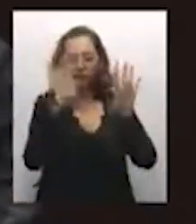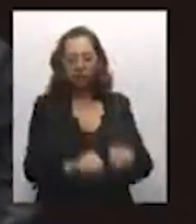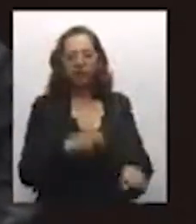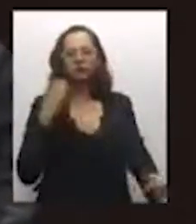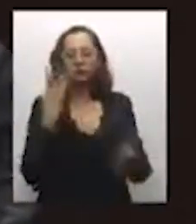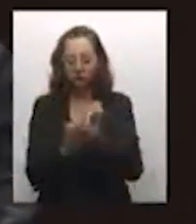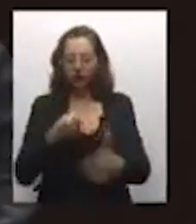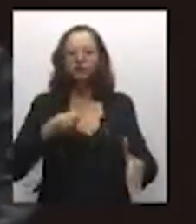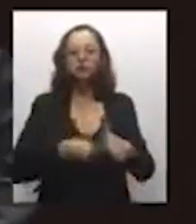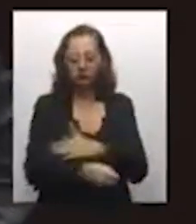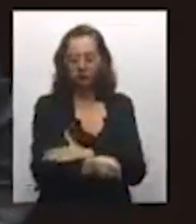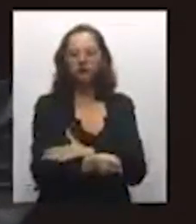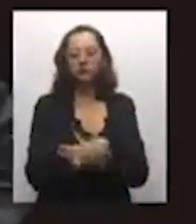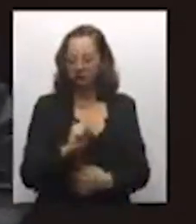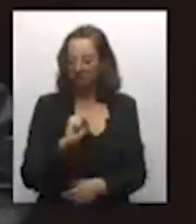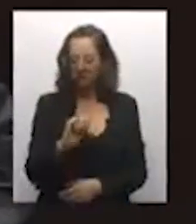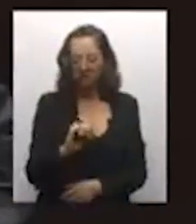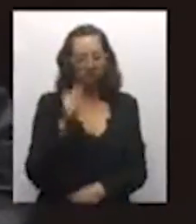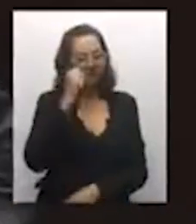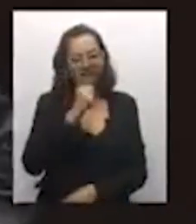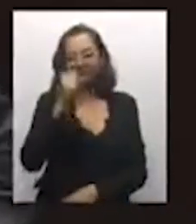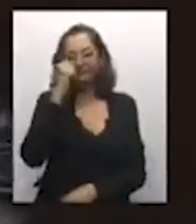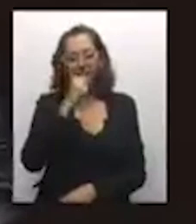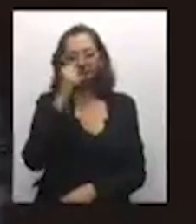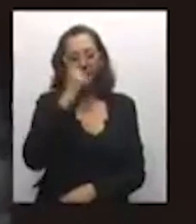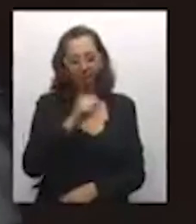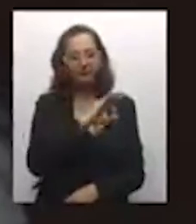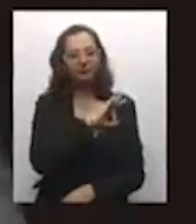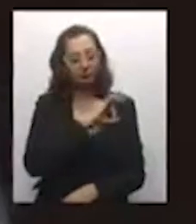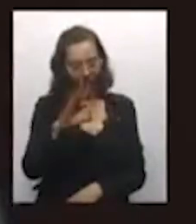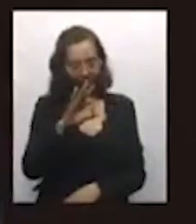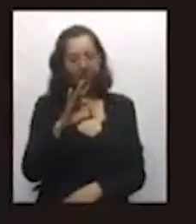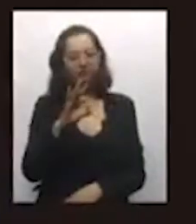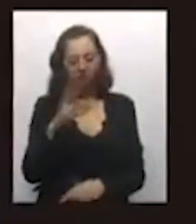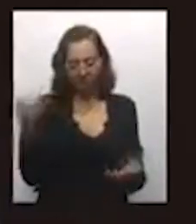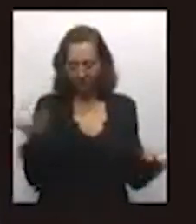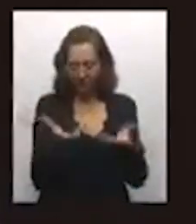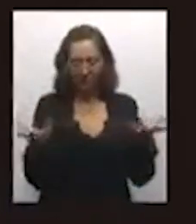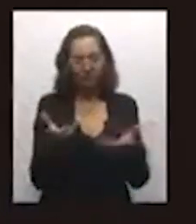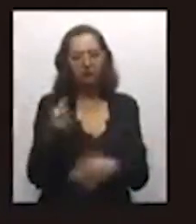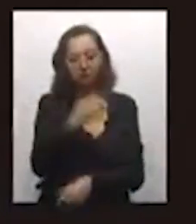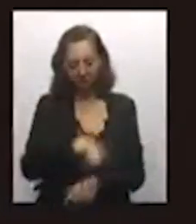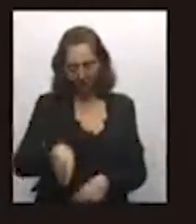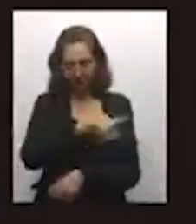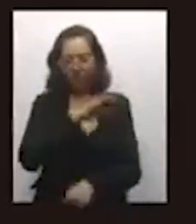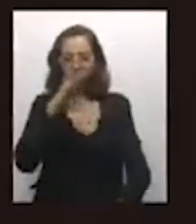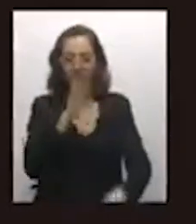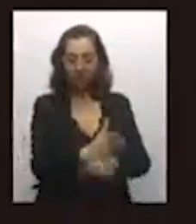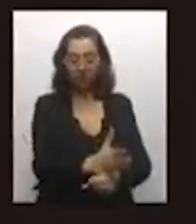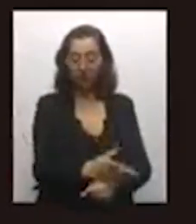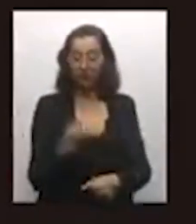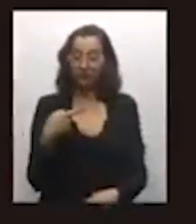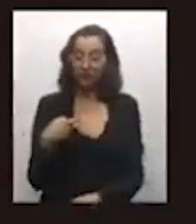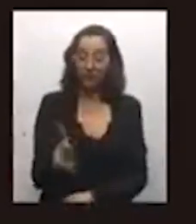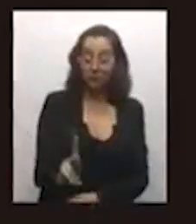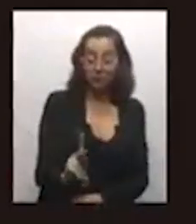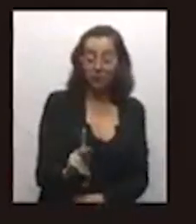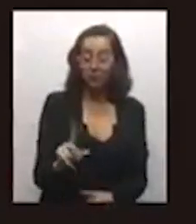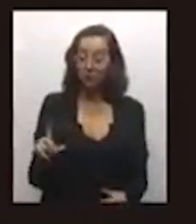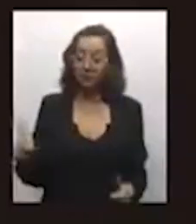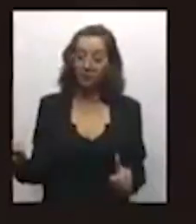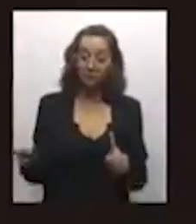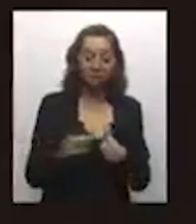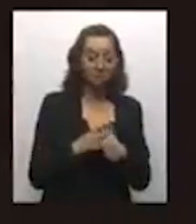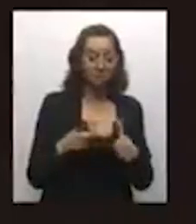a no dudarlo para que paguen por sus fechorías pero la vida de la gente es